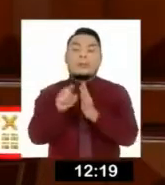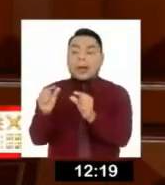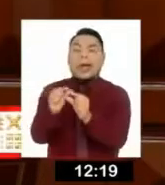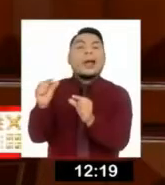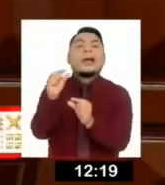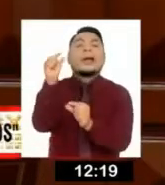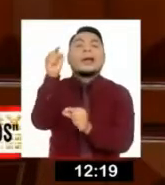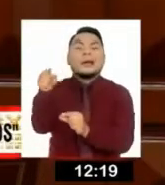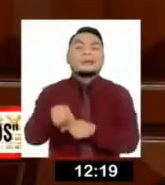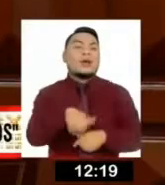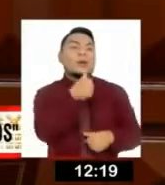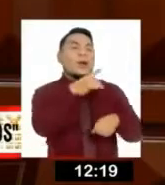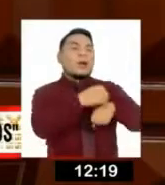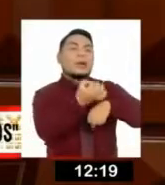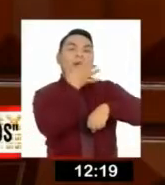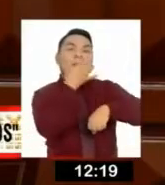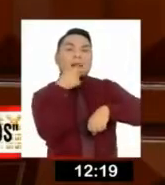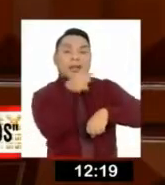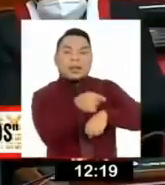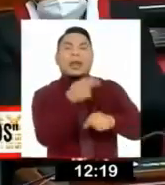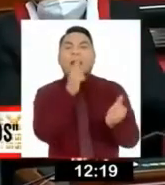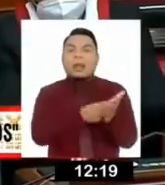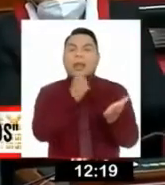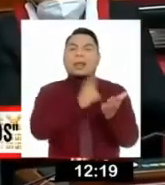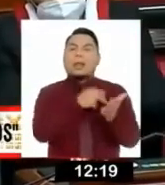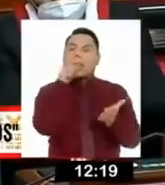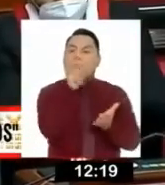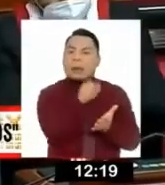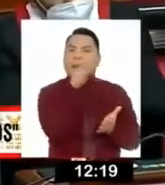doméstico y las medicinas.